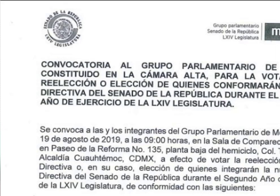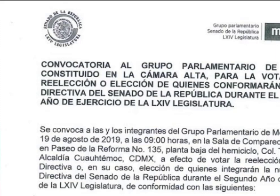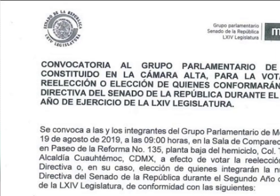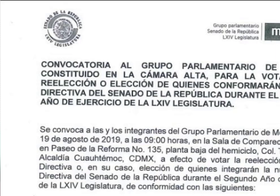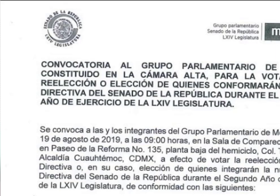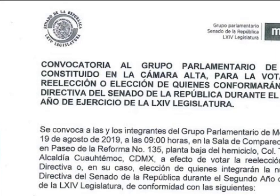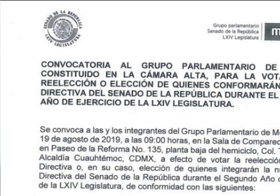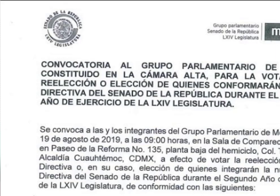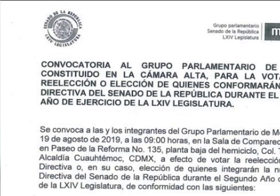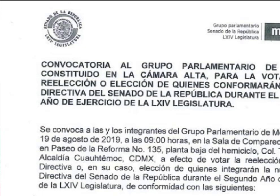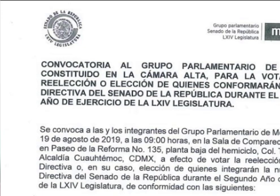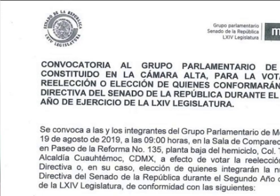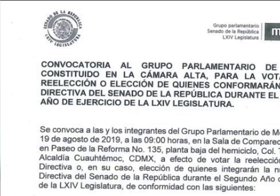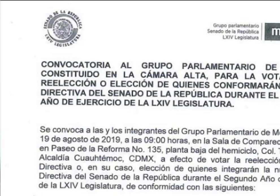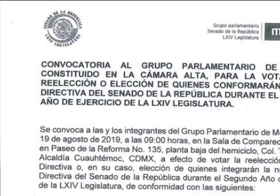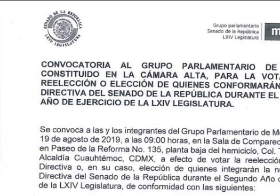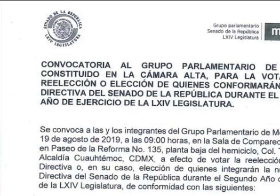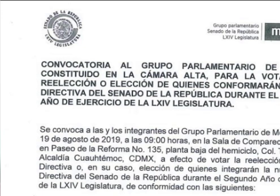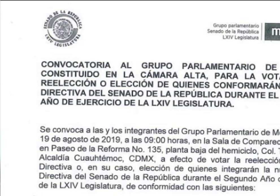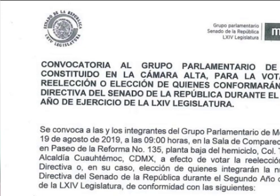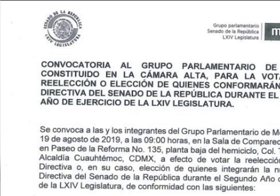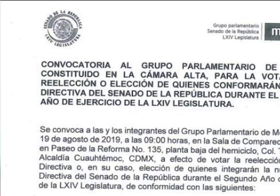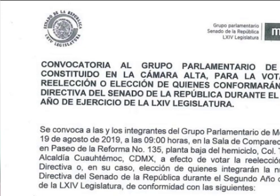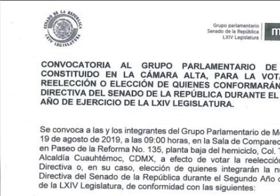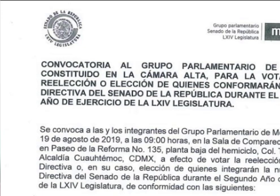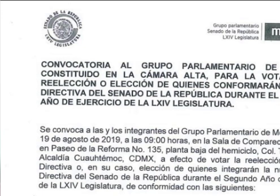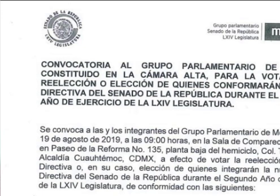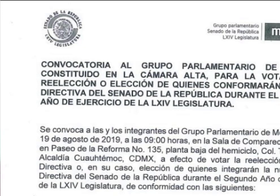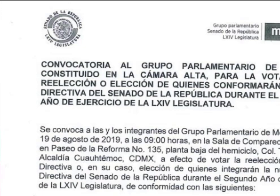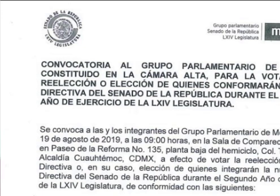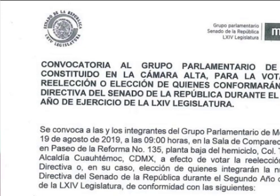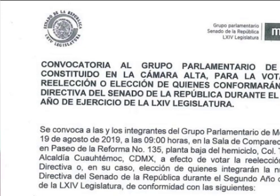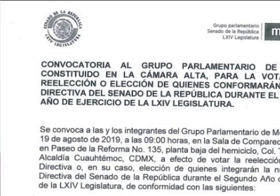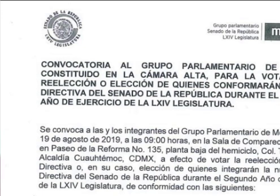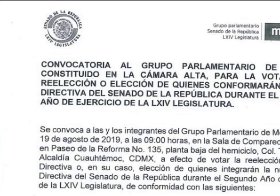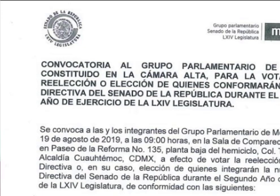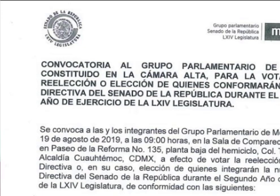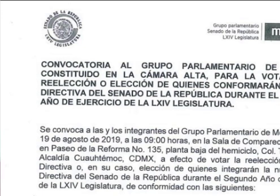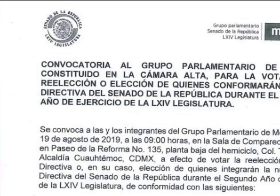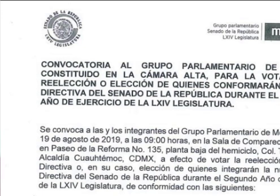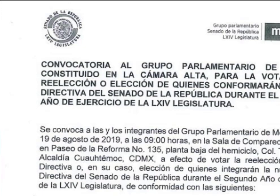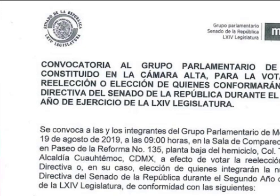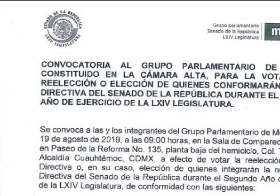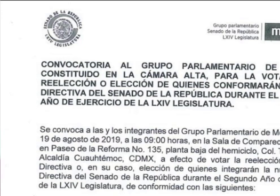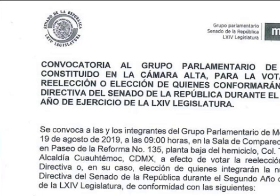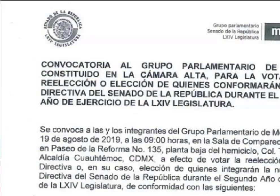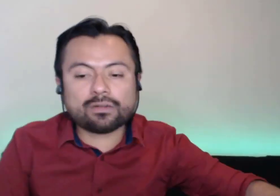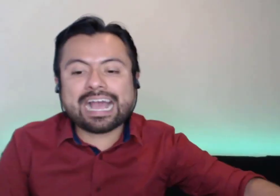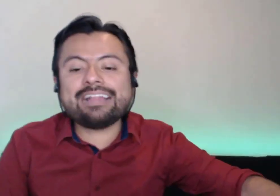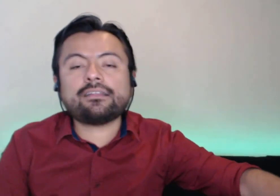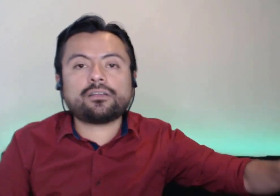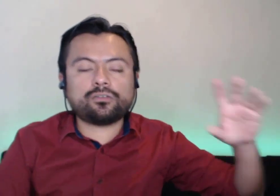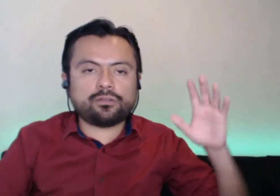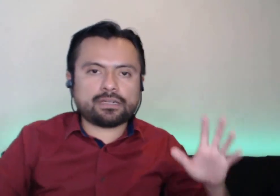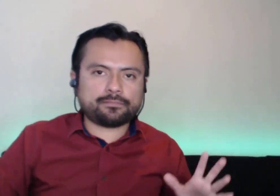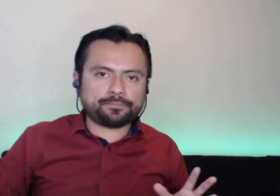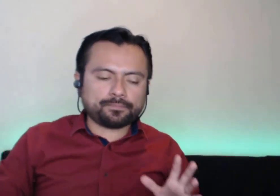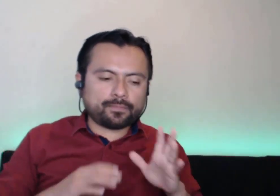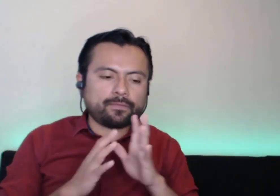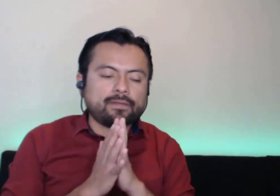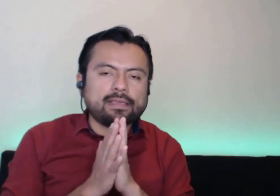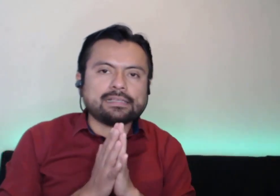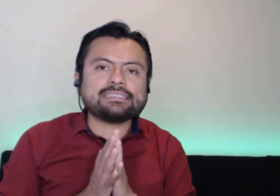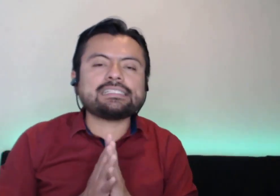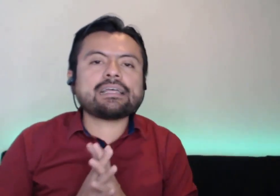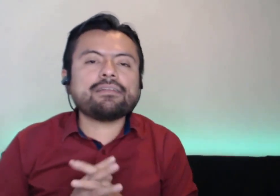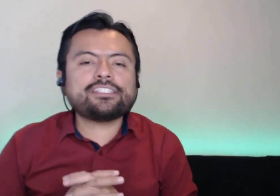elección de quienes conformarán la mesa directiva del senado de la república durante el segundo año de ejercicio de la 64 legislatura antes de continuar